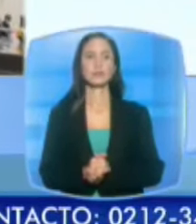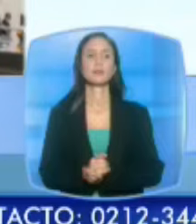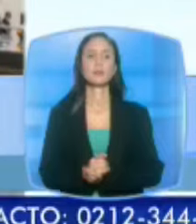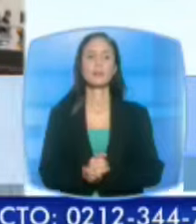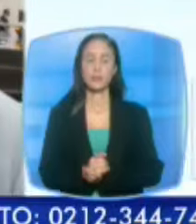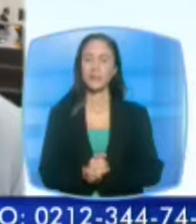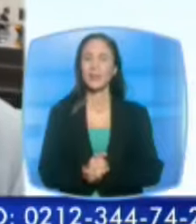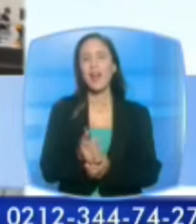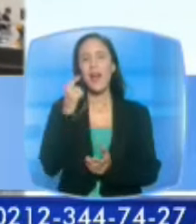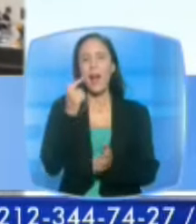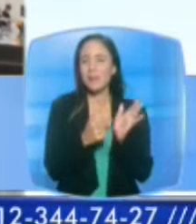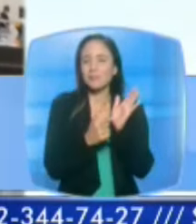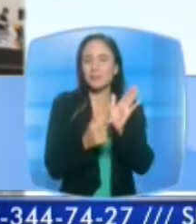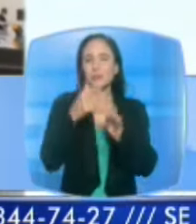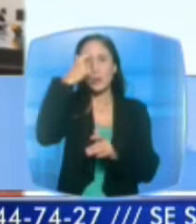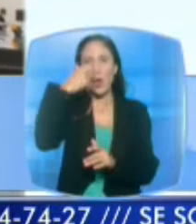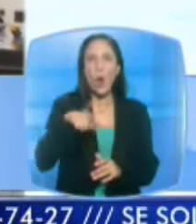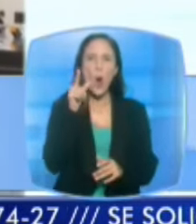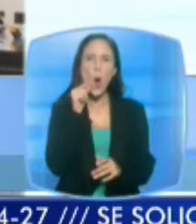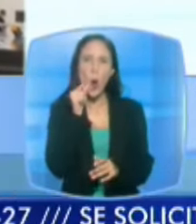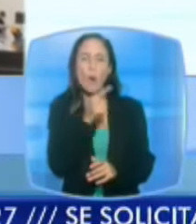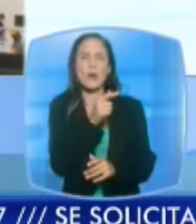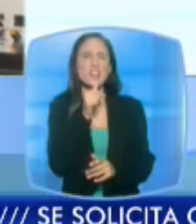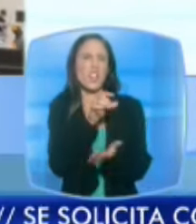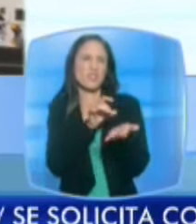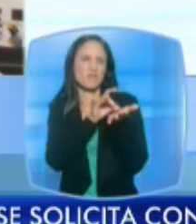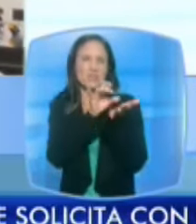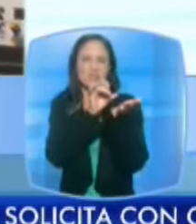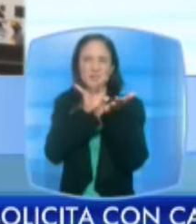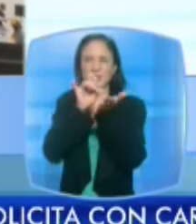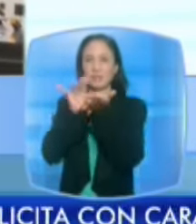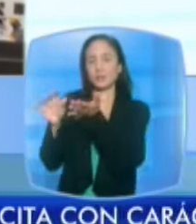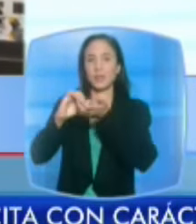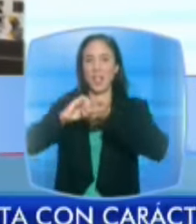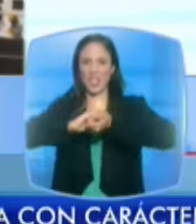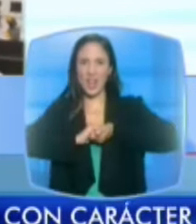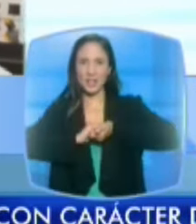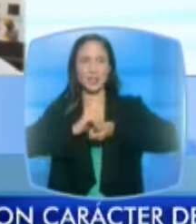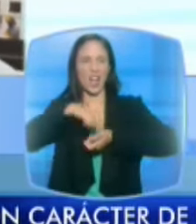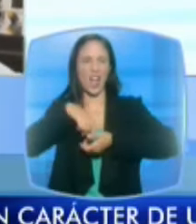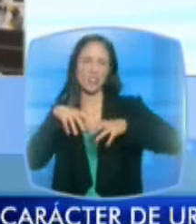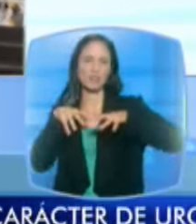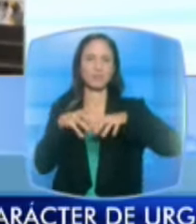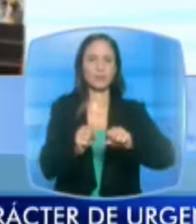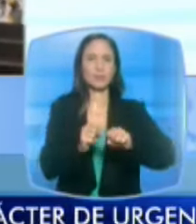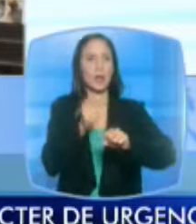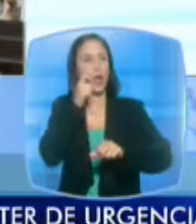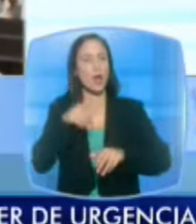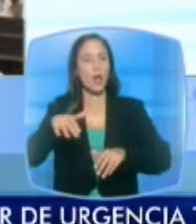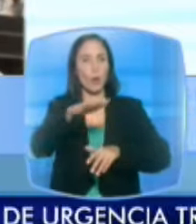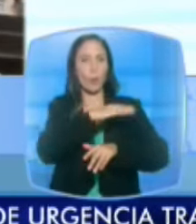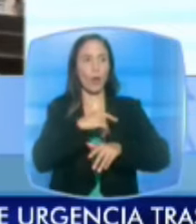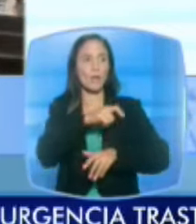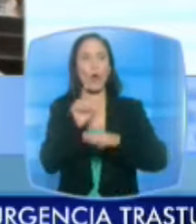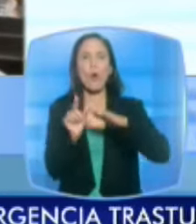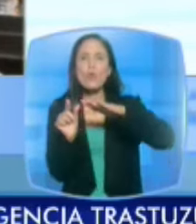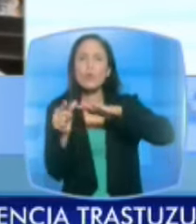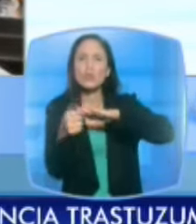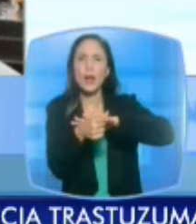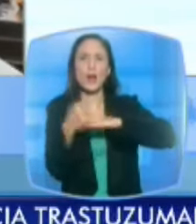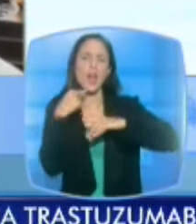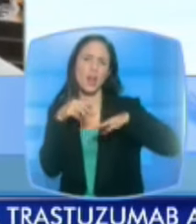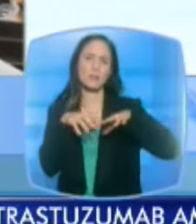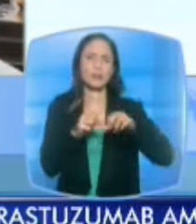Fue justamente este general quien echó a los ingleses que venían a invadir a Venezuela, a ocupar nuestro territorio, nuestra Guayana Esequiba,